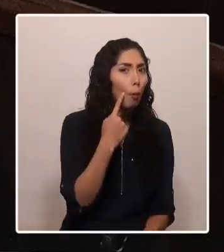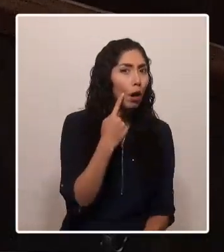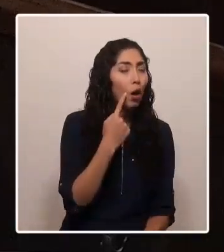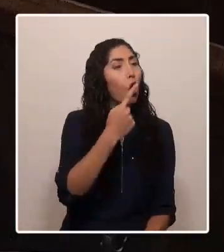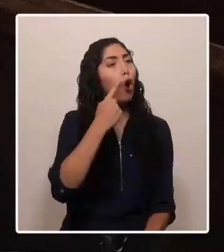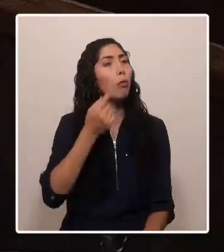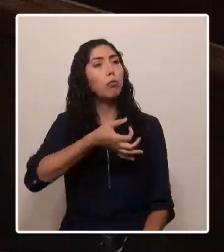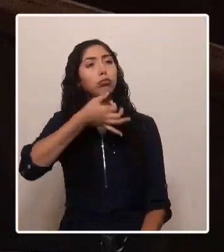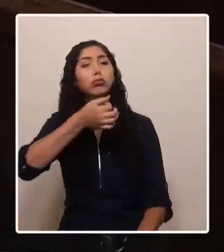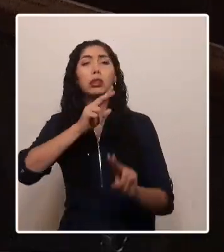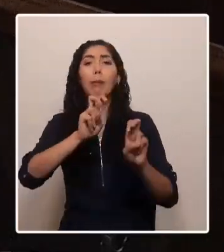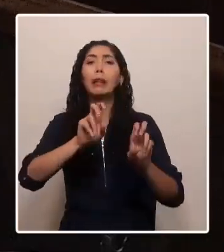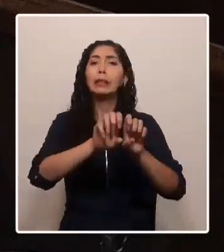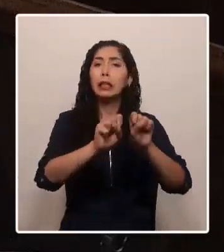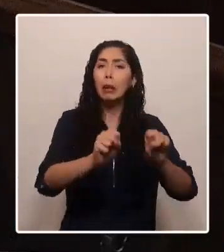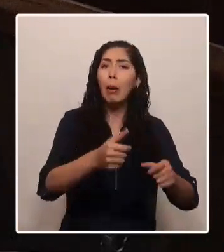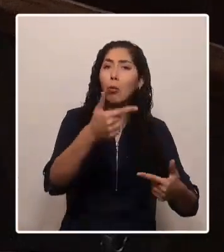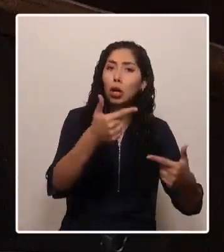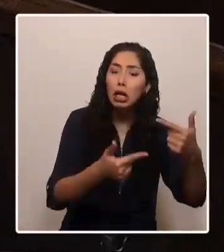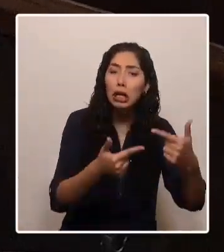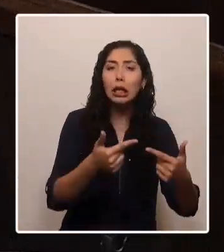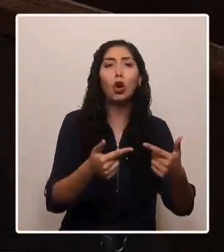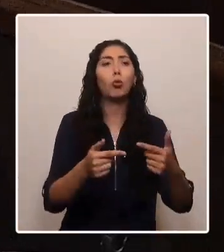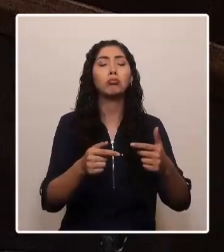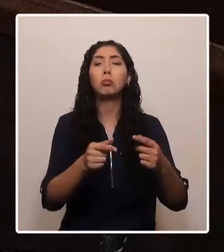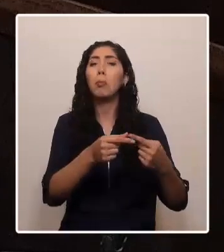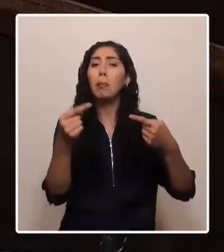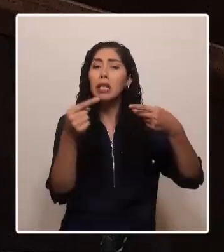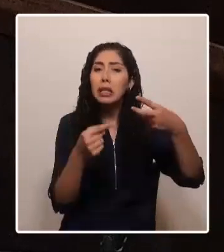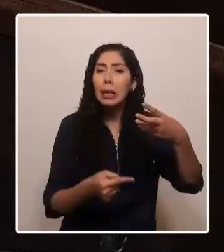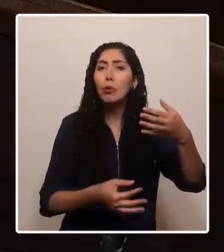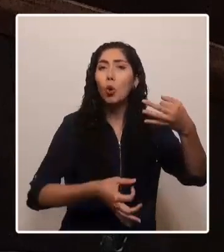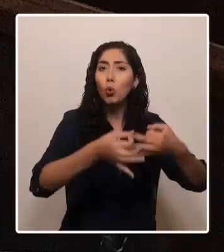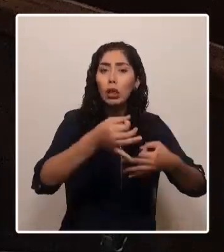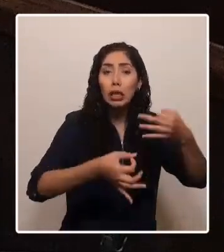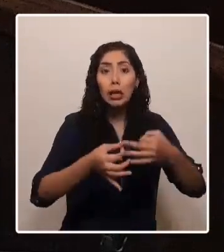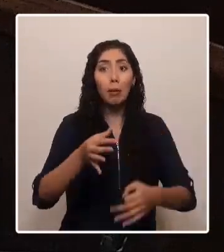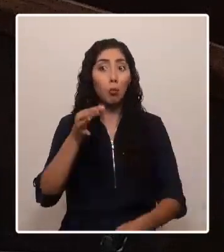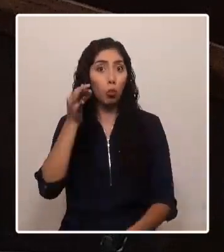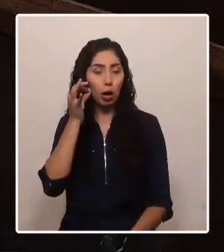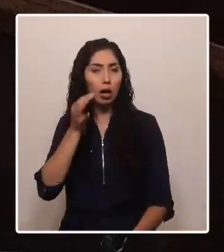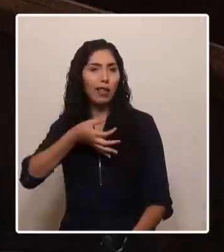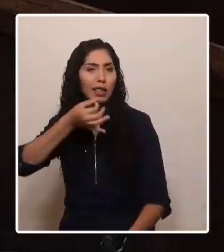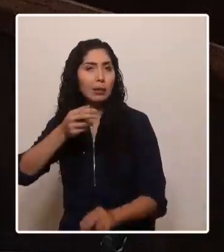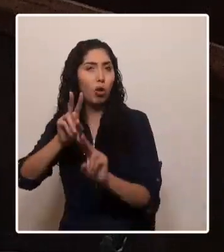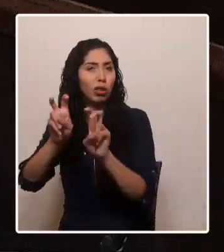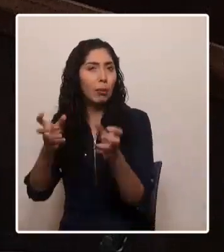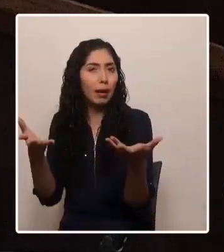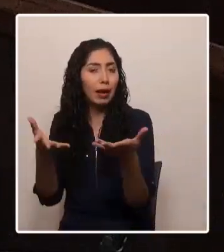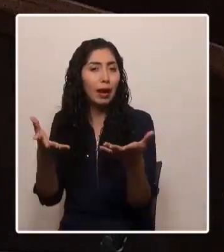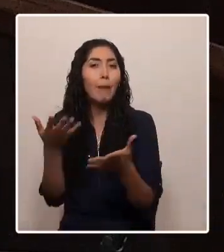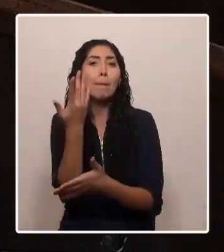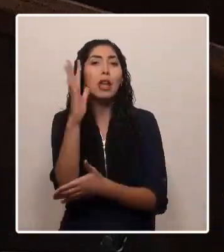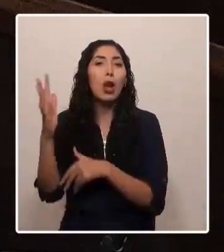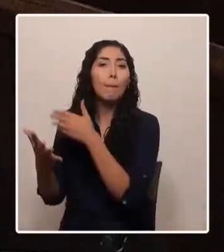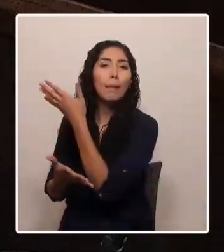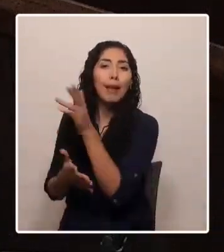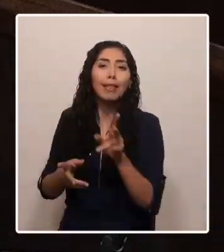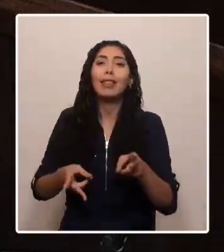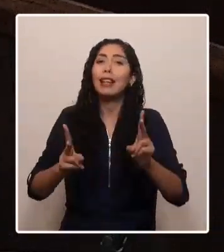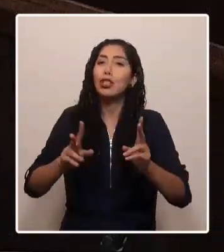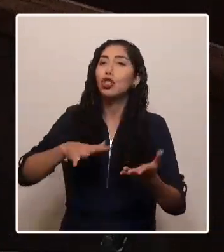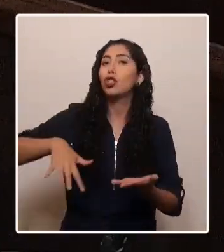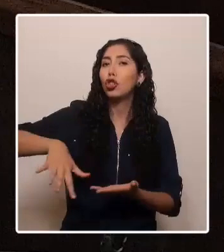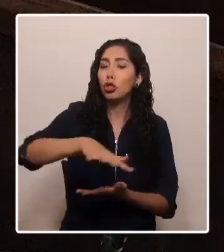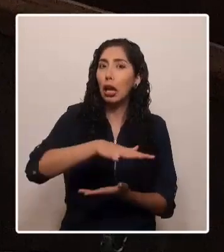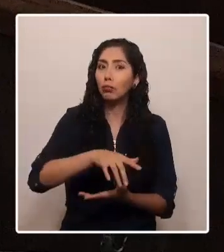sistema político, principios y justicia, mientras que las mujeres nos referimos mayormente a temas de medio ambiente y derechos sociales. Estos resultados son